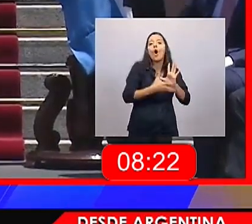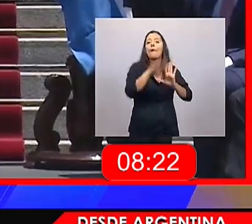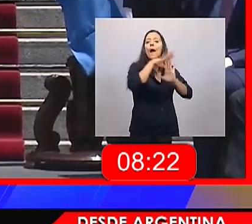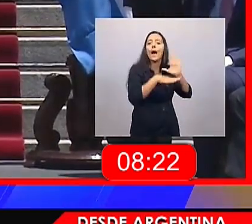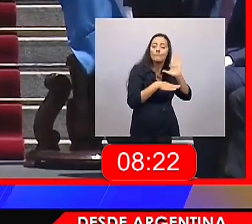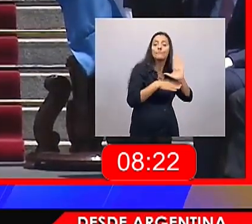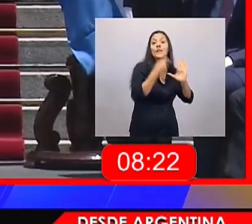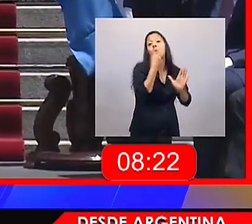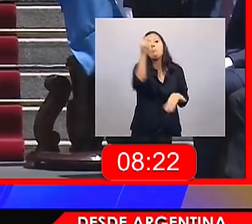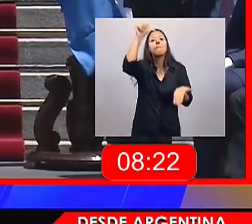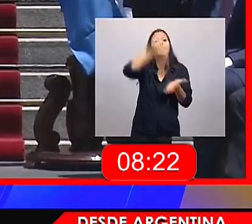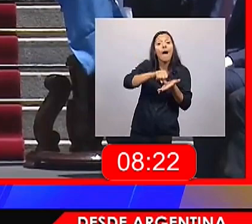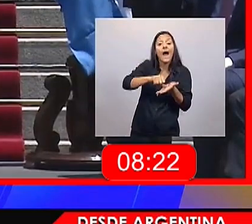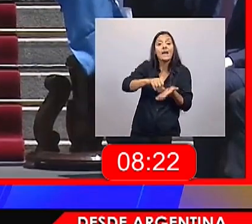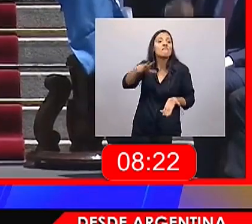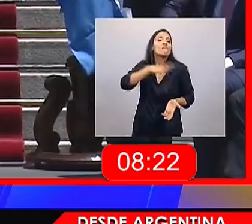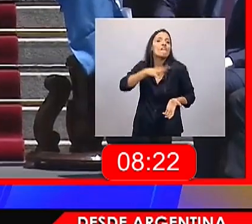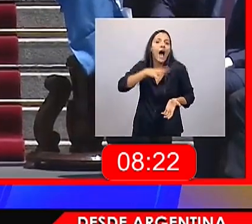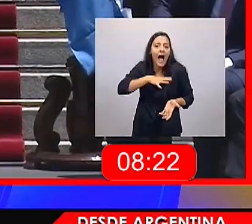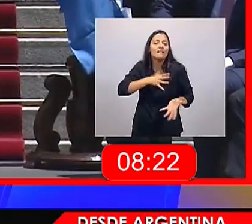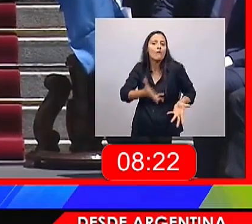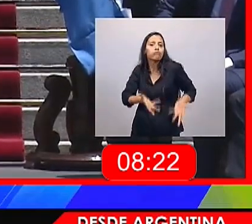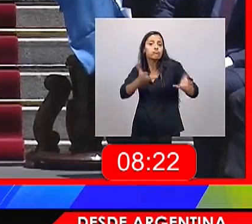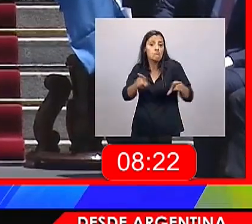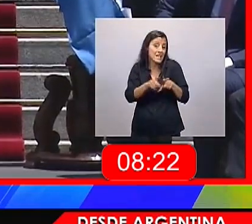Hay puentes muy claramente